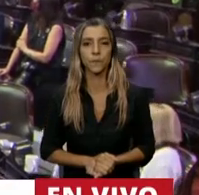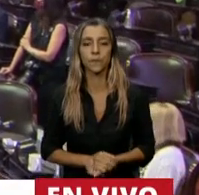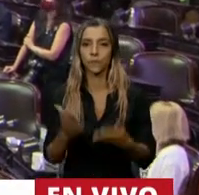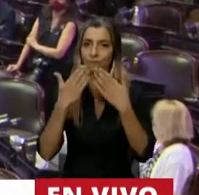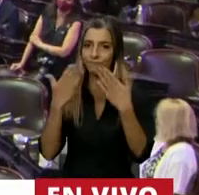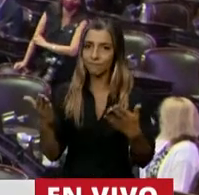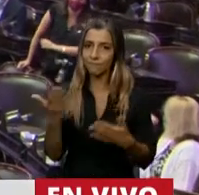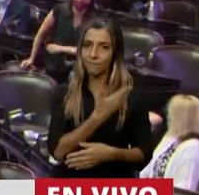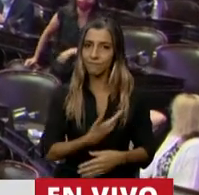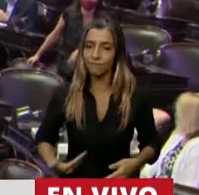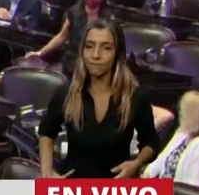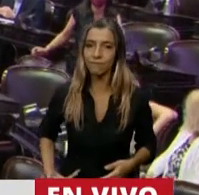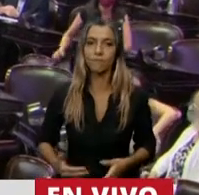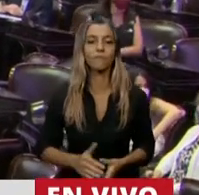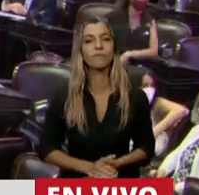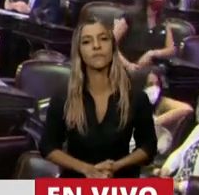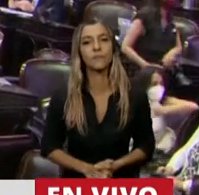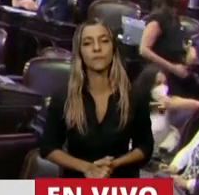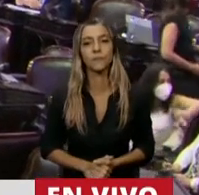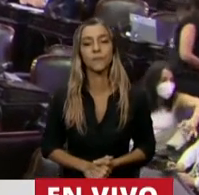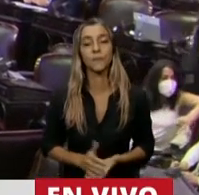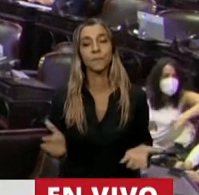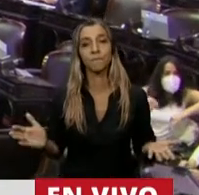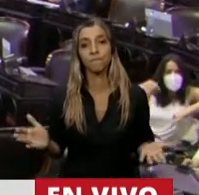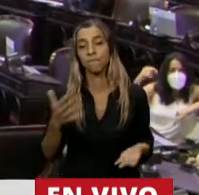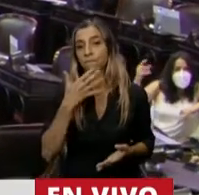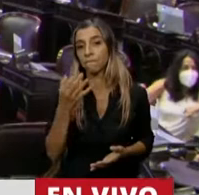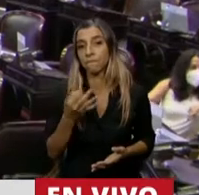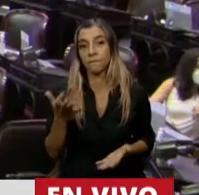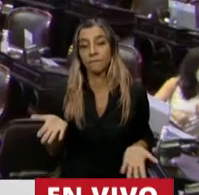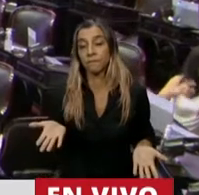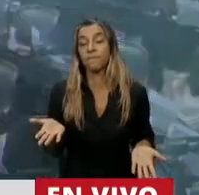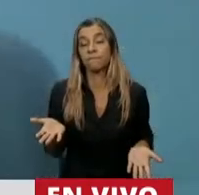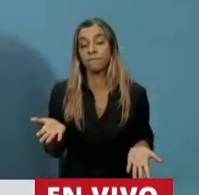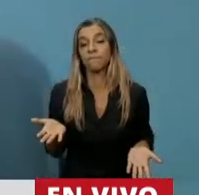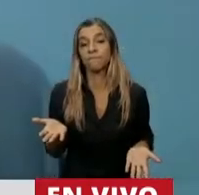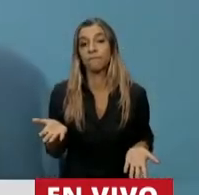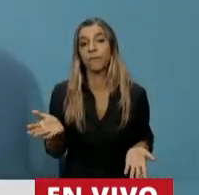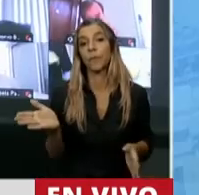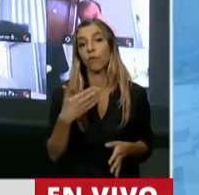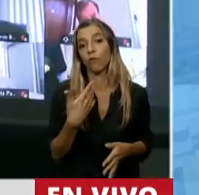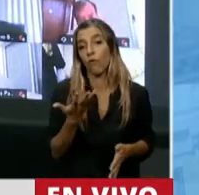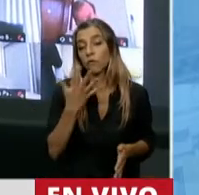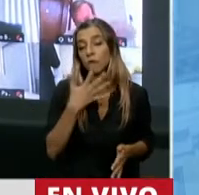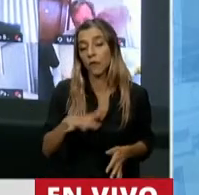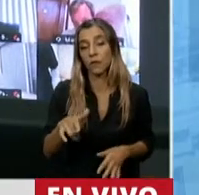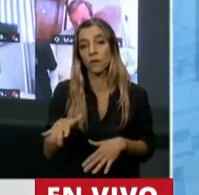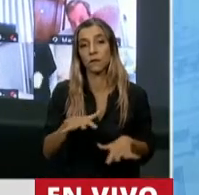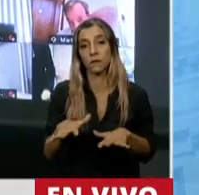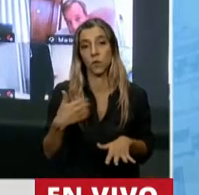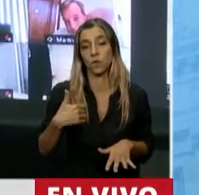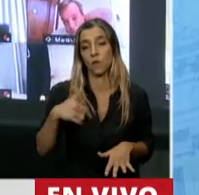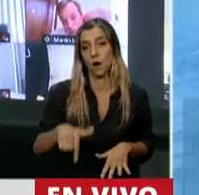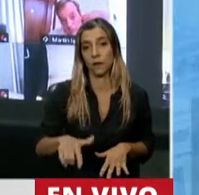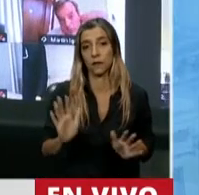Muchas gracias, señor presidente. Bueno, la verdad que todos compartimos la situación fiscal que tenemos hoy en la